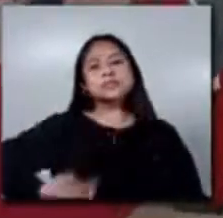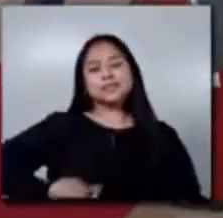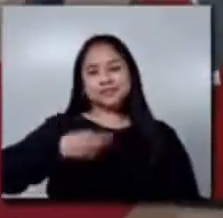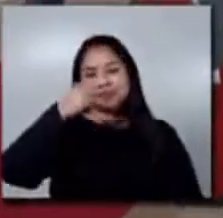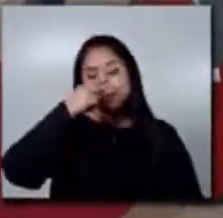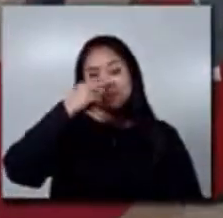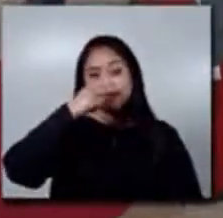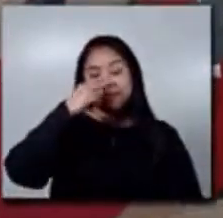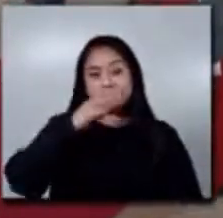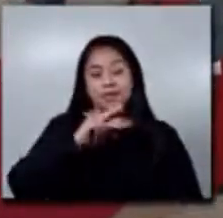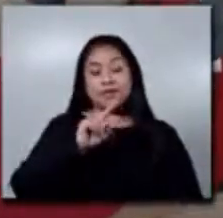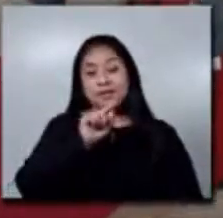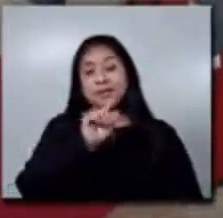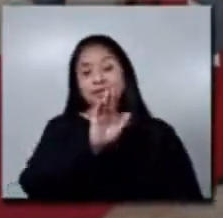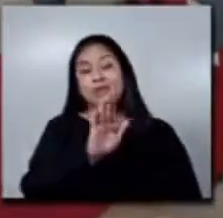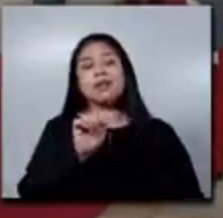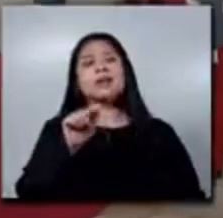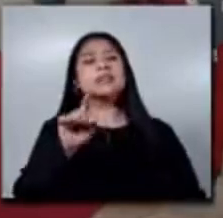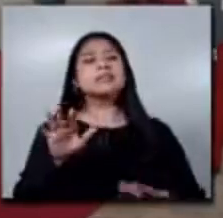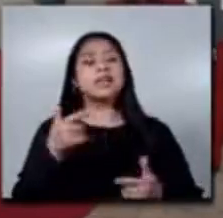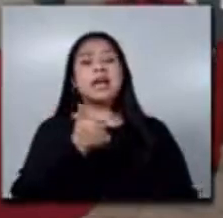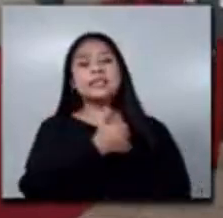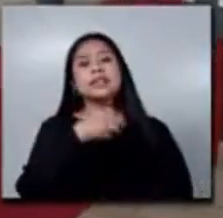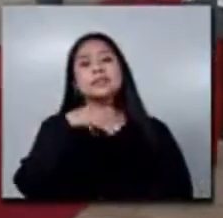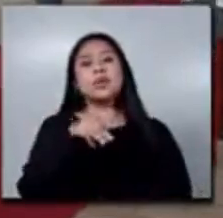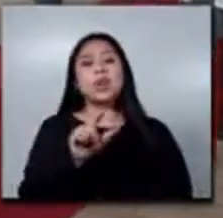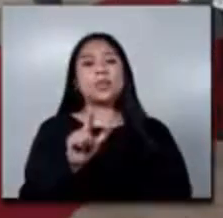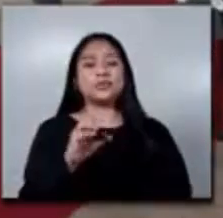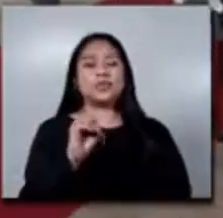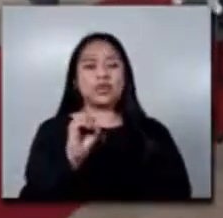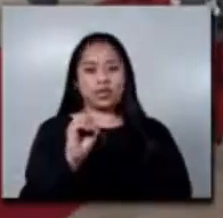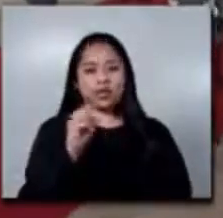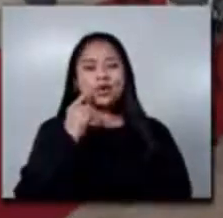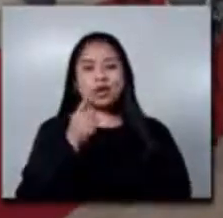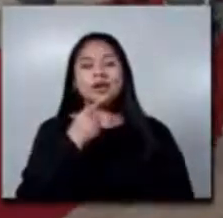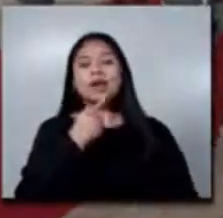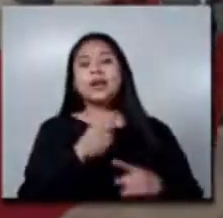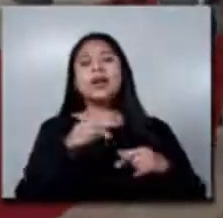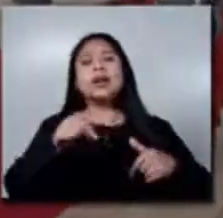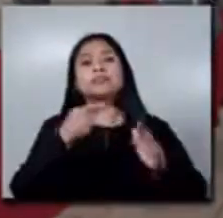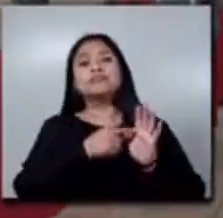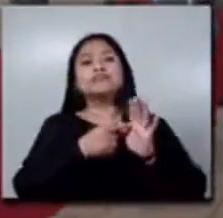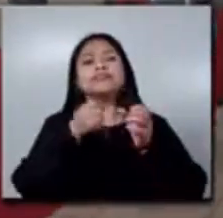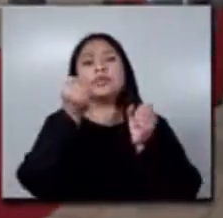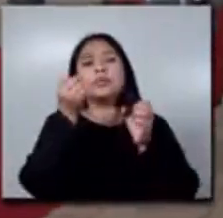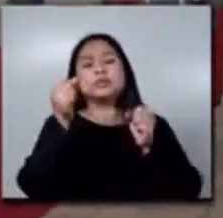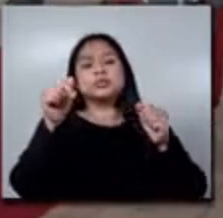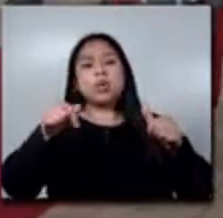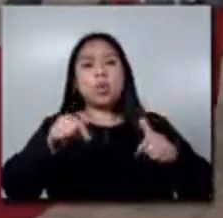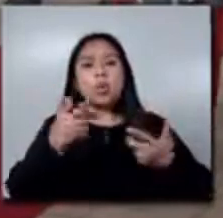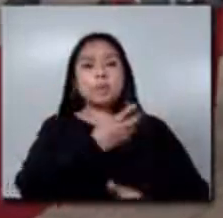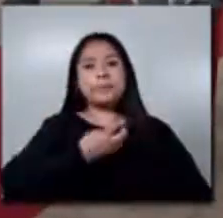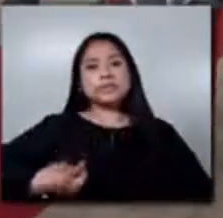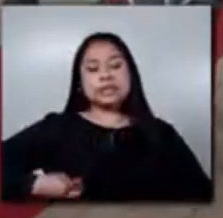los Estados Mexicanos, precisamente Andrés Manuel López Obrador. Queremos darle a conocer que en este momento el